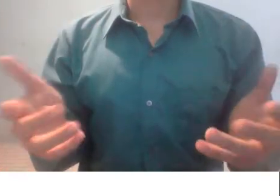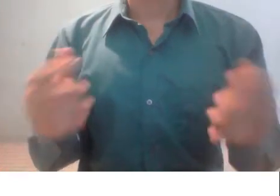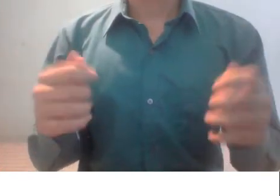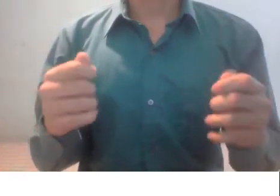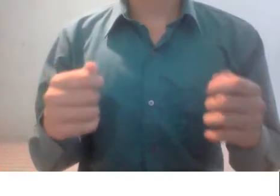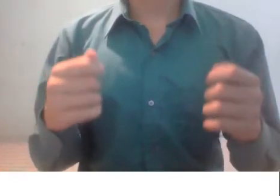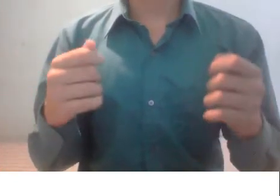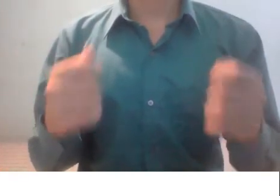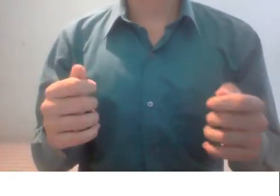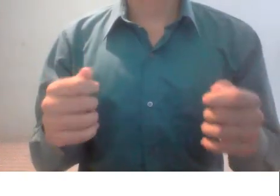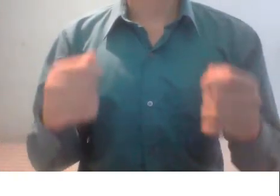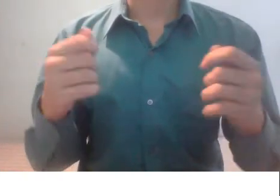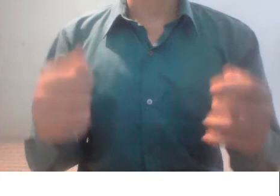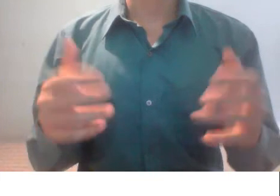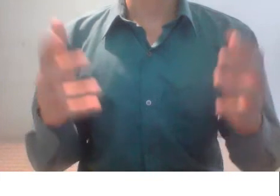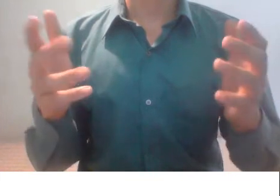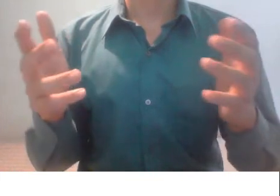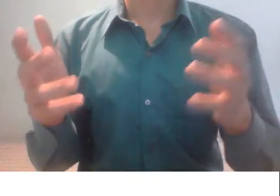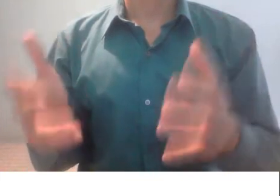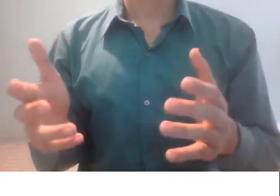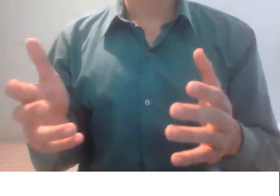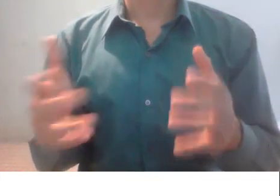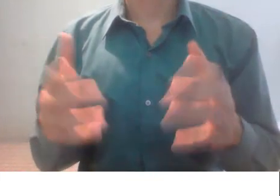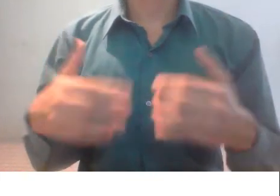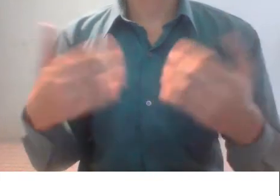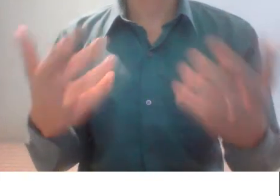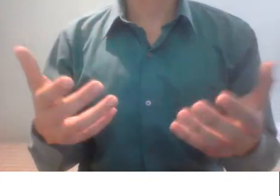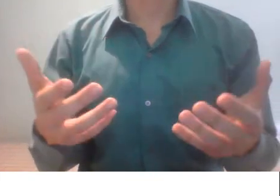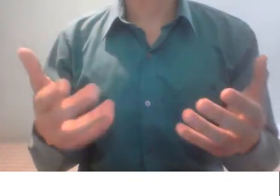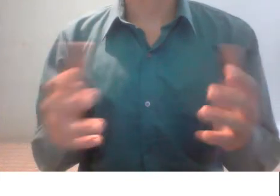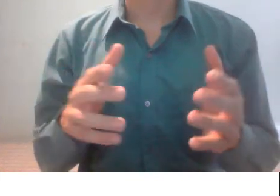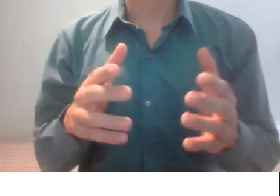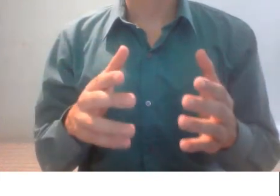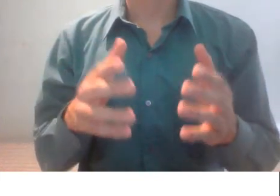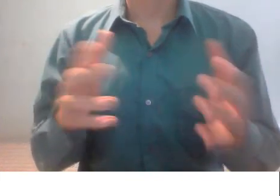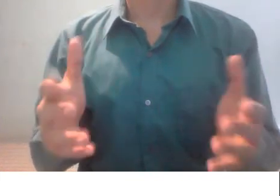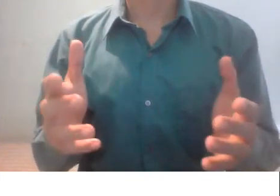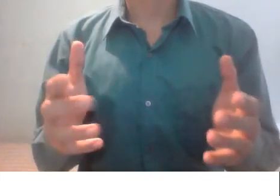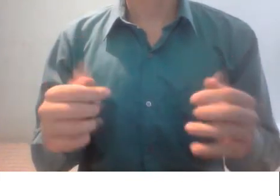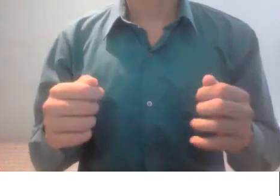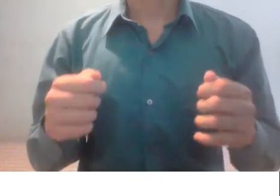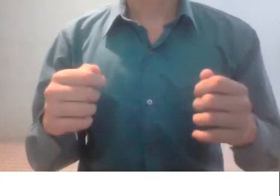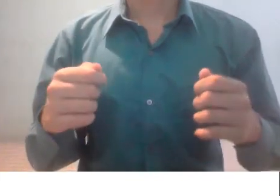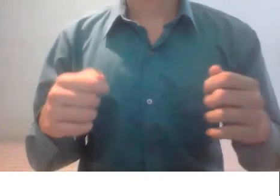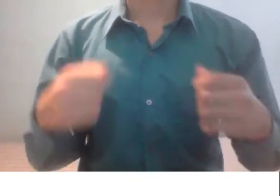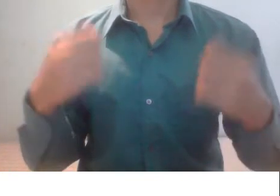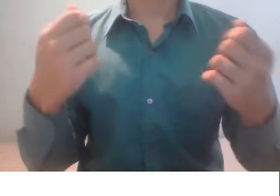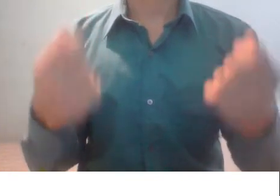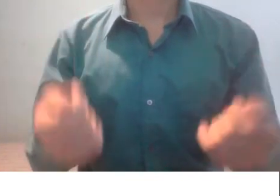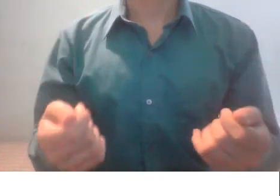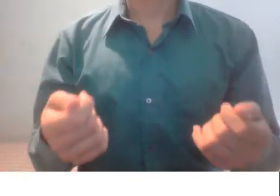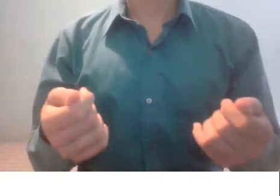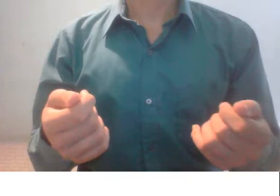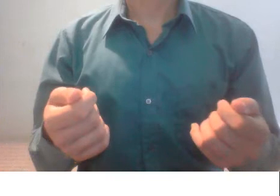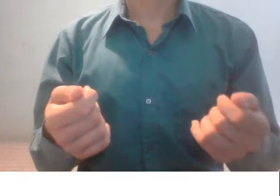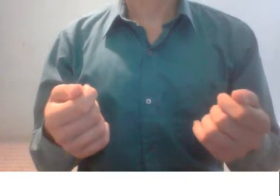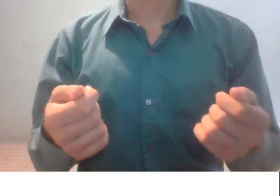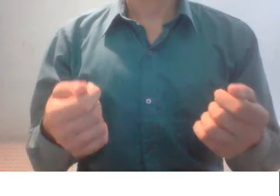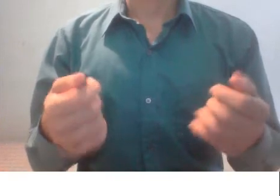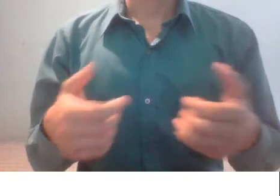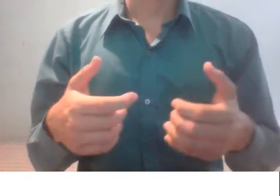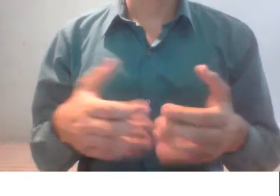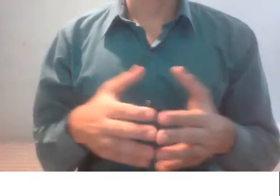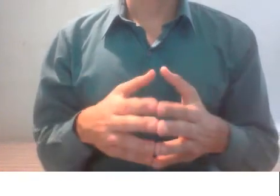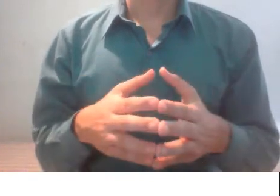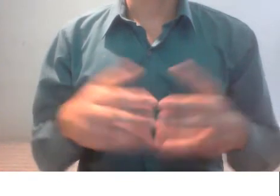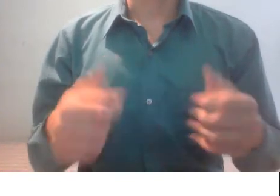de que no. El hecho de que a lo mejor las empresas tengan adeudos y que tengan que pagarlos se derivó de algo tan sencillo como que hicieron omisiones en el pasado